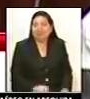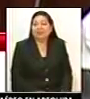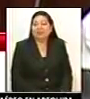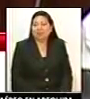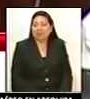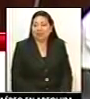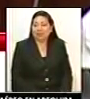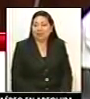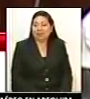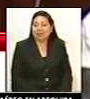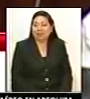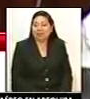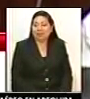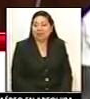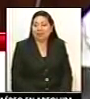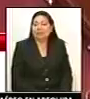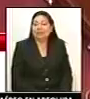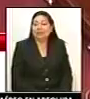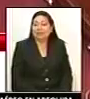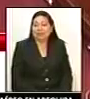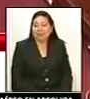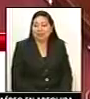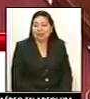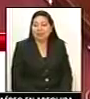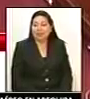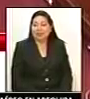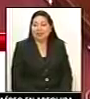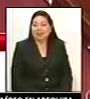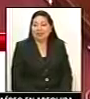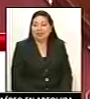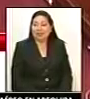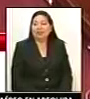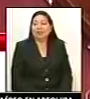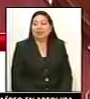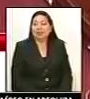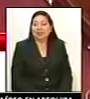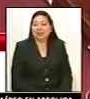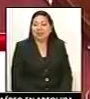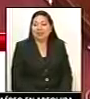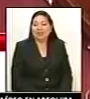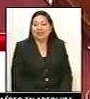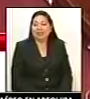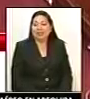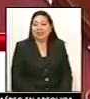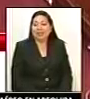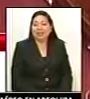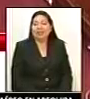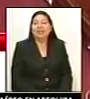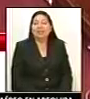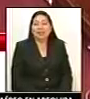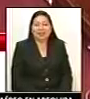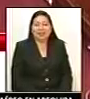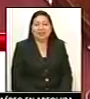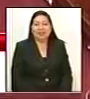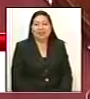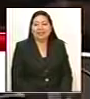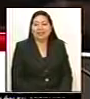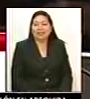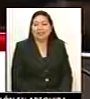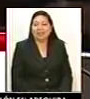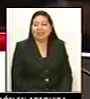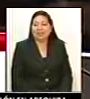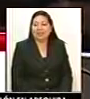saber. Congresista Arauz tiene la interrupción. Gracias, querido presidente y también querido